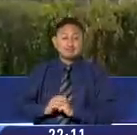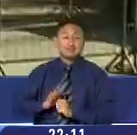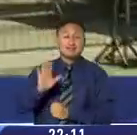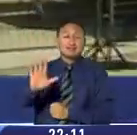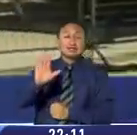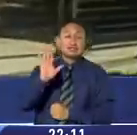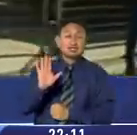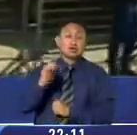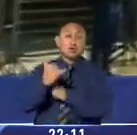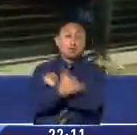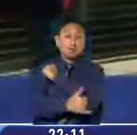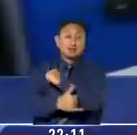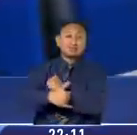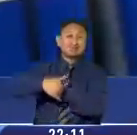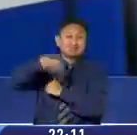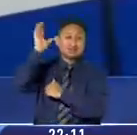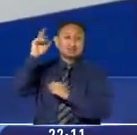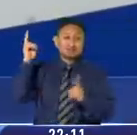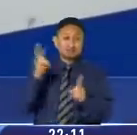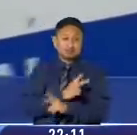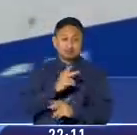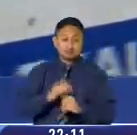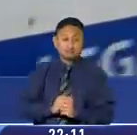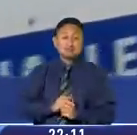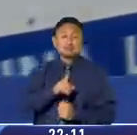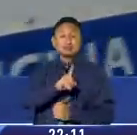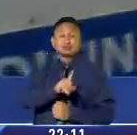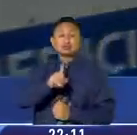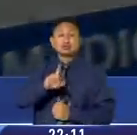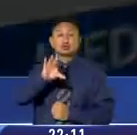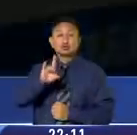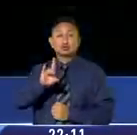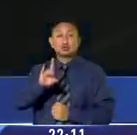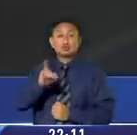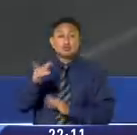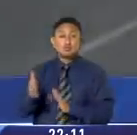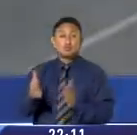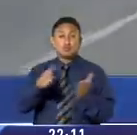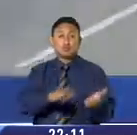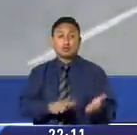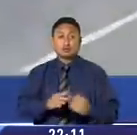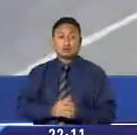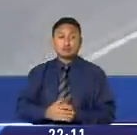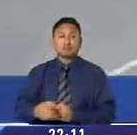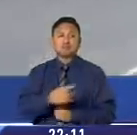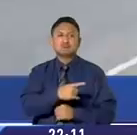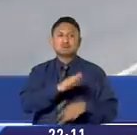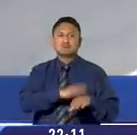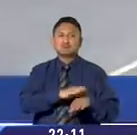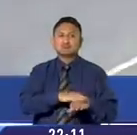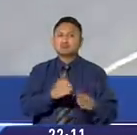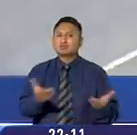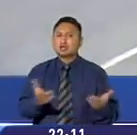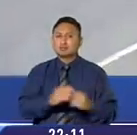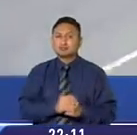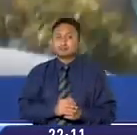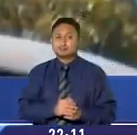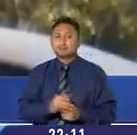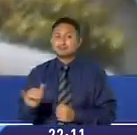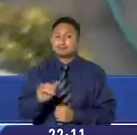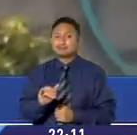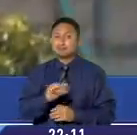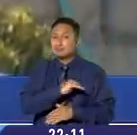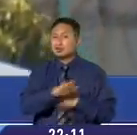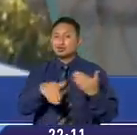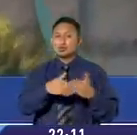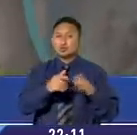5 con 118 muertos en un solo enfrentamiento. La causa de estas matanzas es la misma en todas